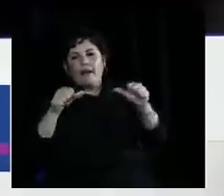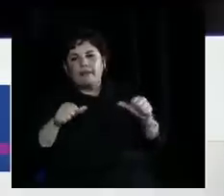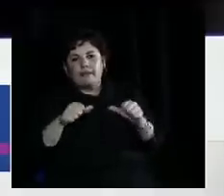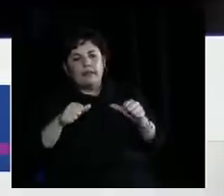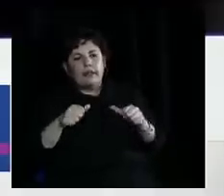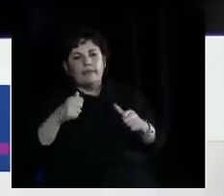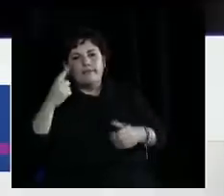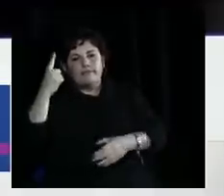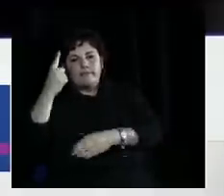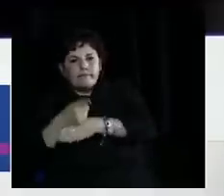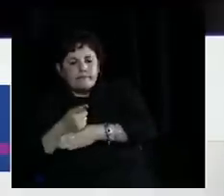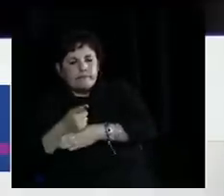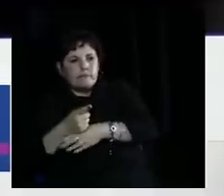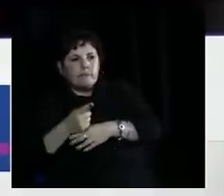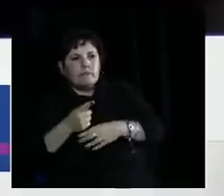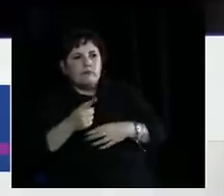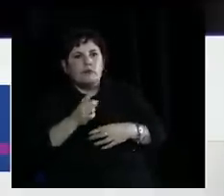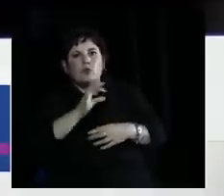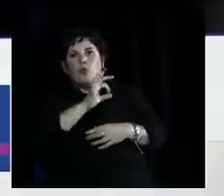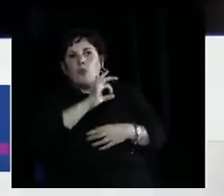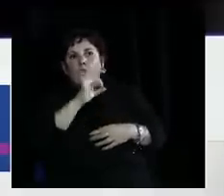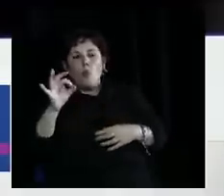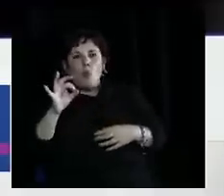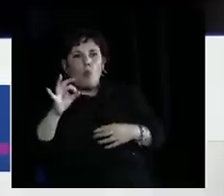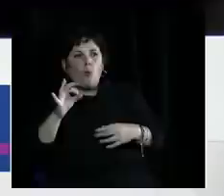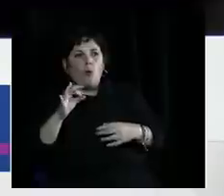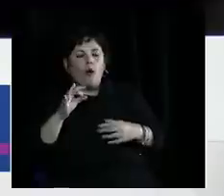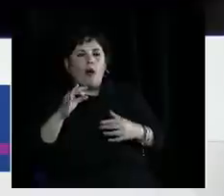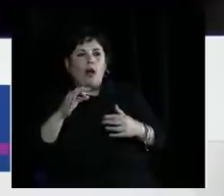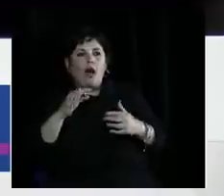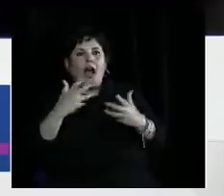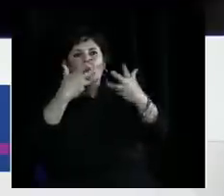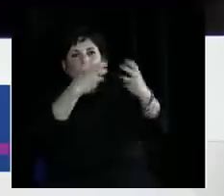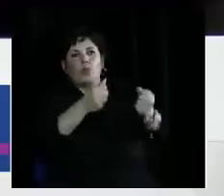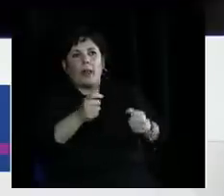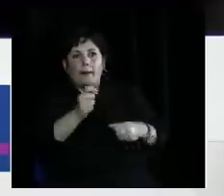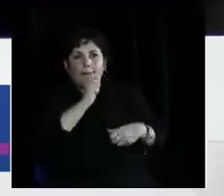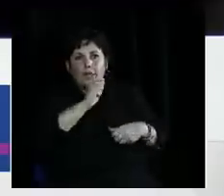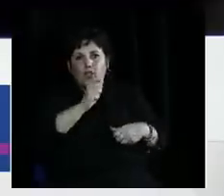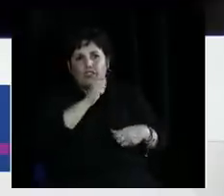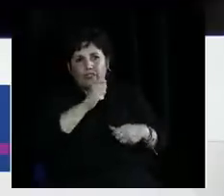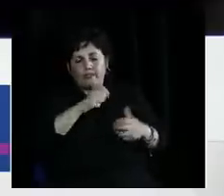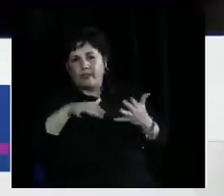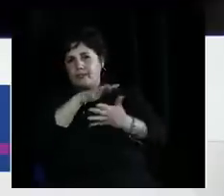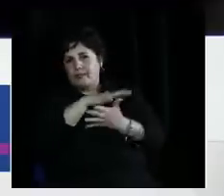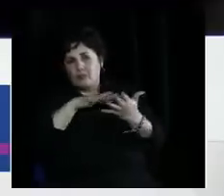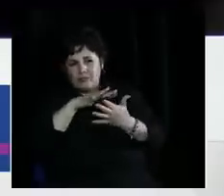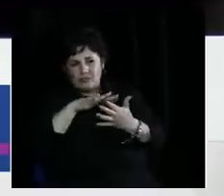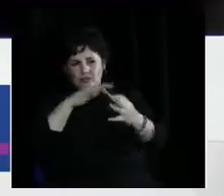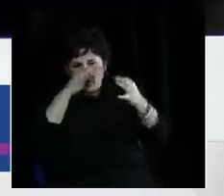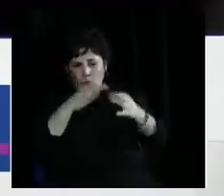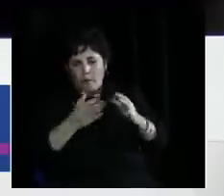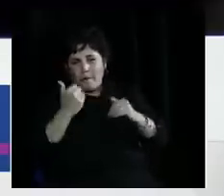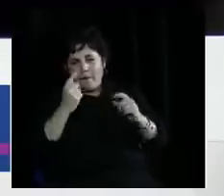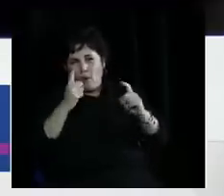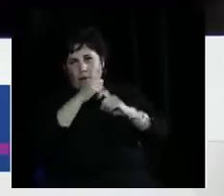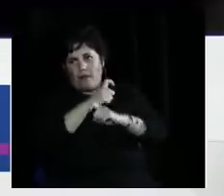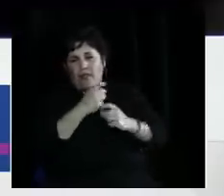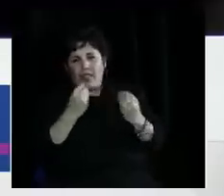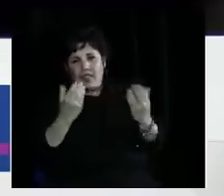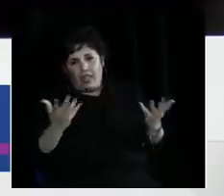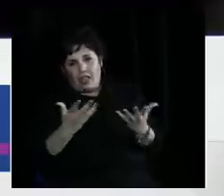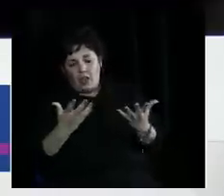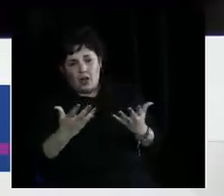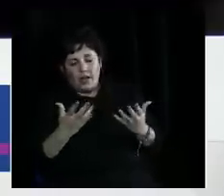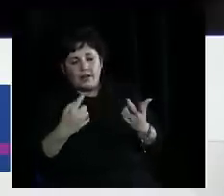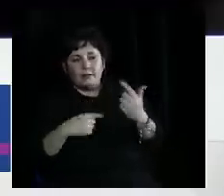tomar decisiones, o mejor dicho, a salir a auxiliar periodistas en condiciones mucho más complicadas que las que tenemos ahora. Y eso,